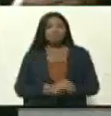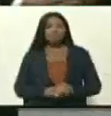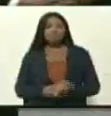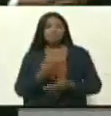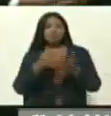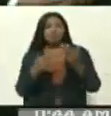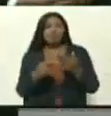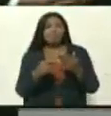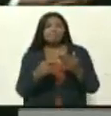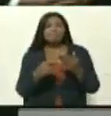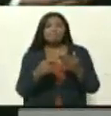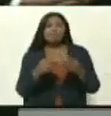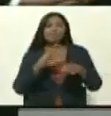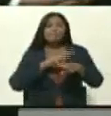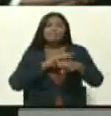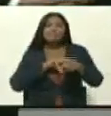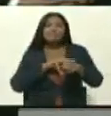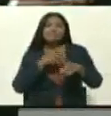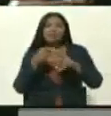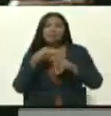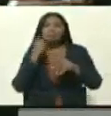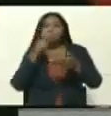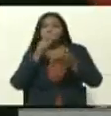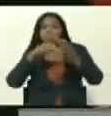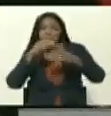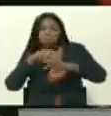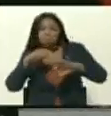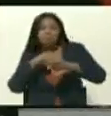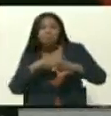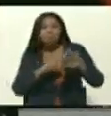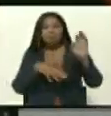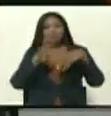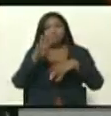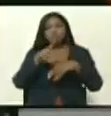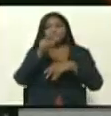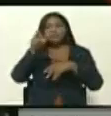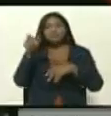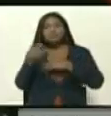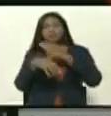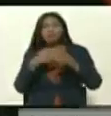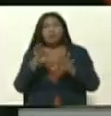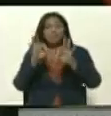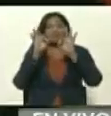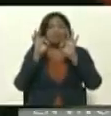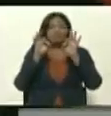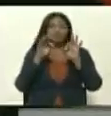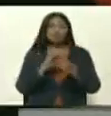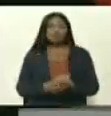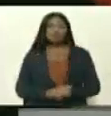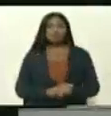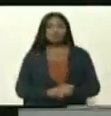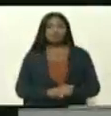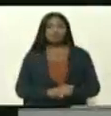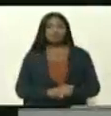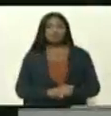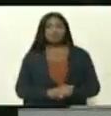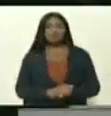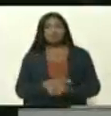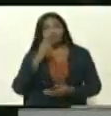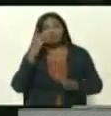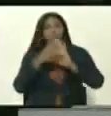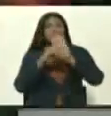medicina forense y otros 14 graduandos de la especialización en